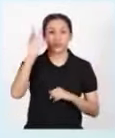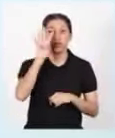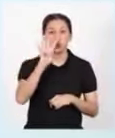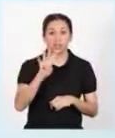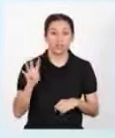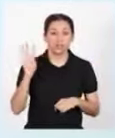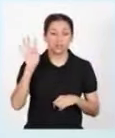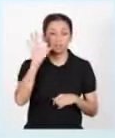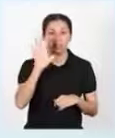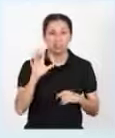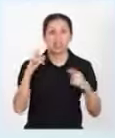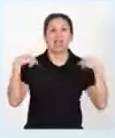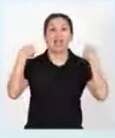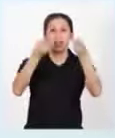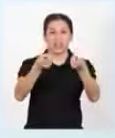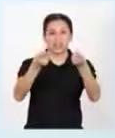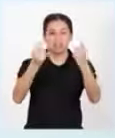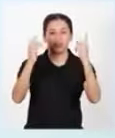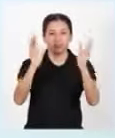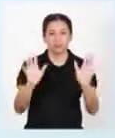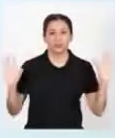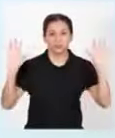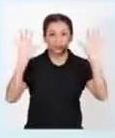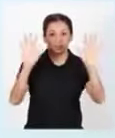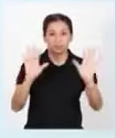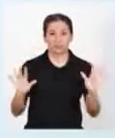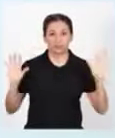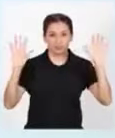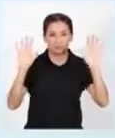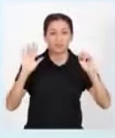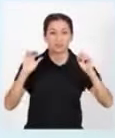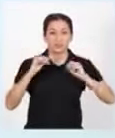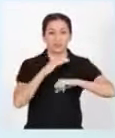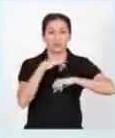dos, tres. Y hacia adelante.